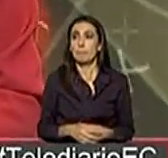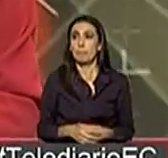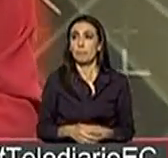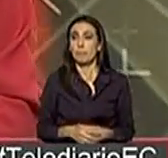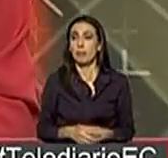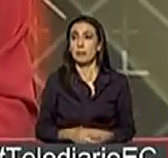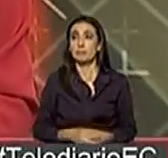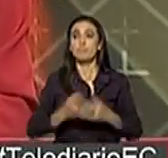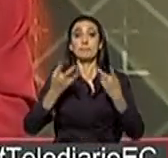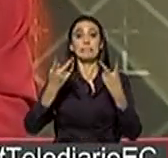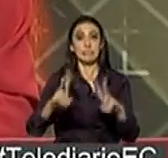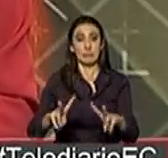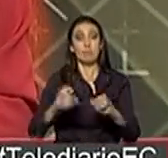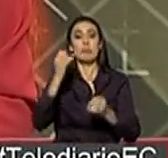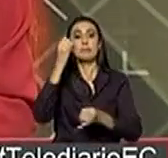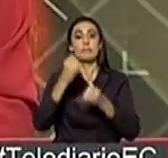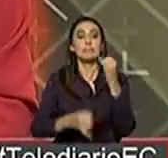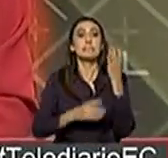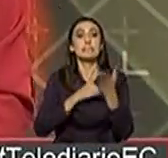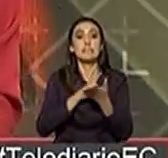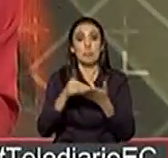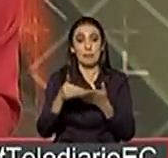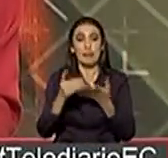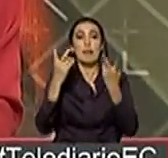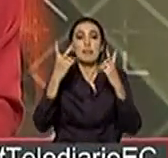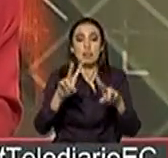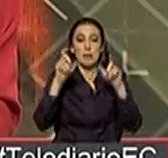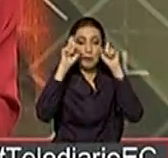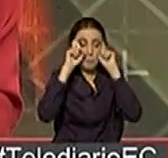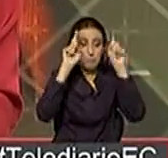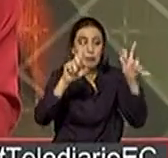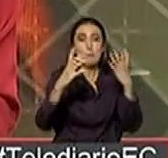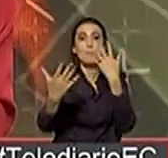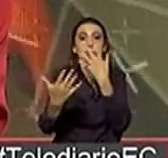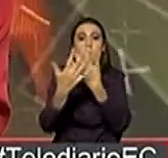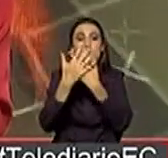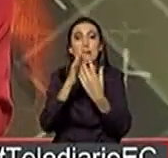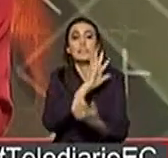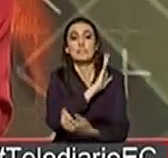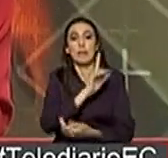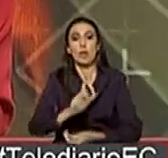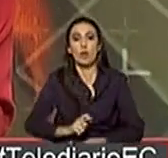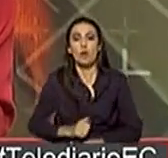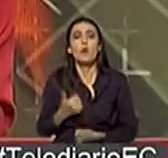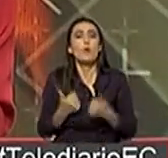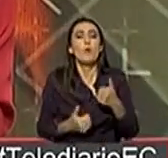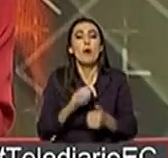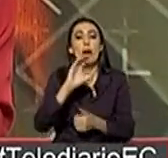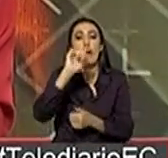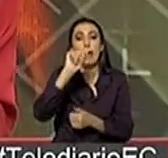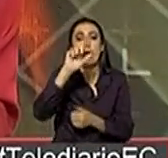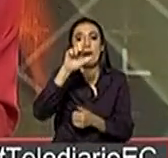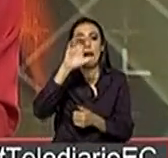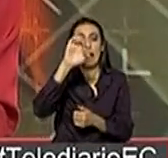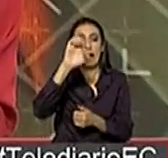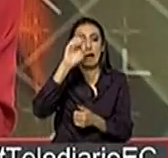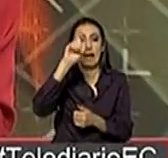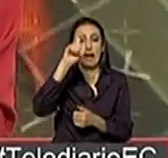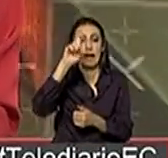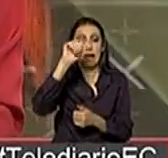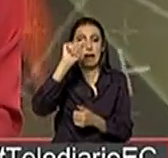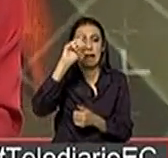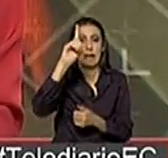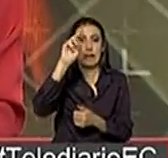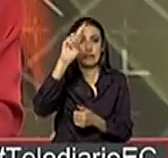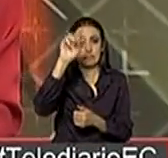además este fin de semana la fiscalía general del estado dictó prisión preventiva en contra de alexandra arce la ex